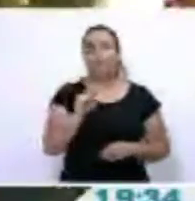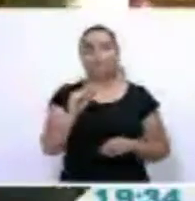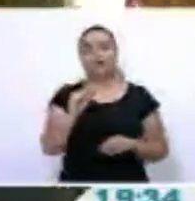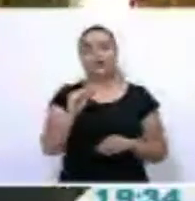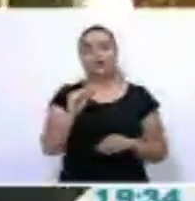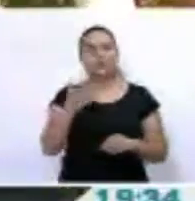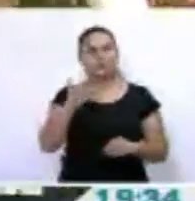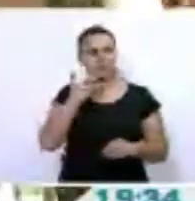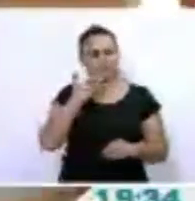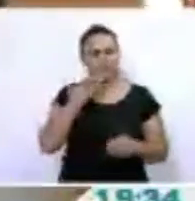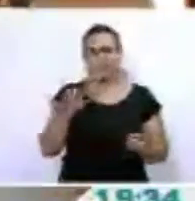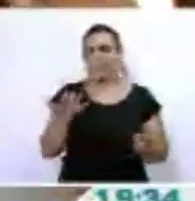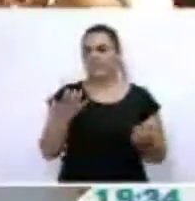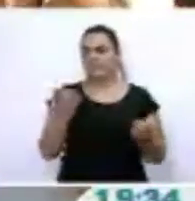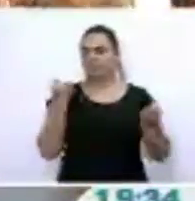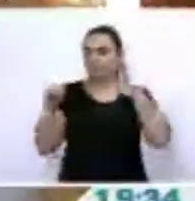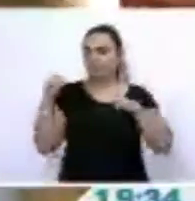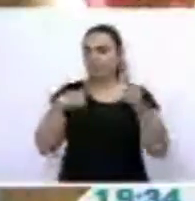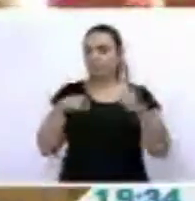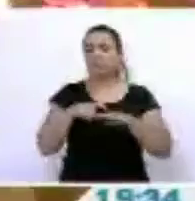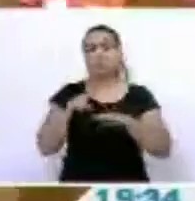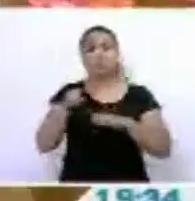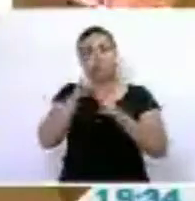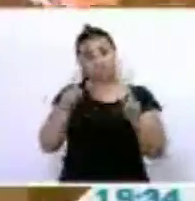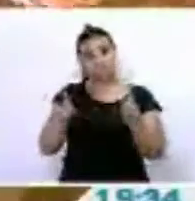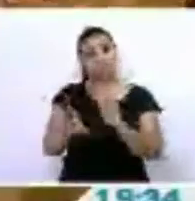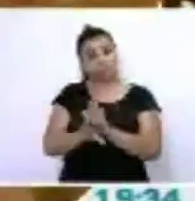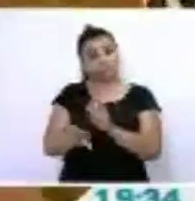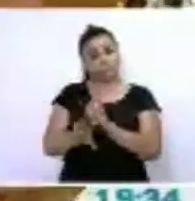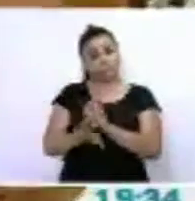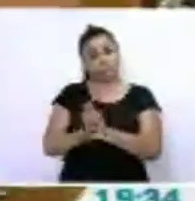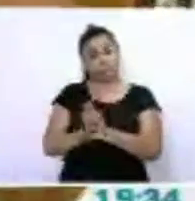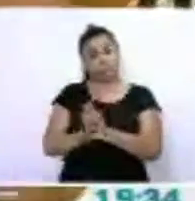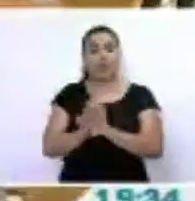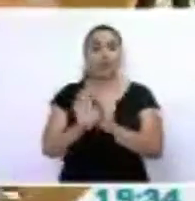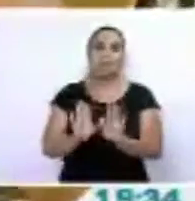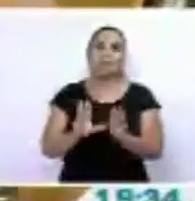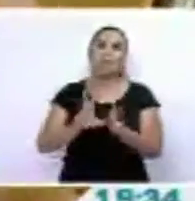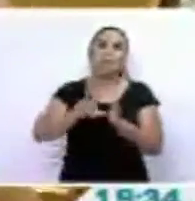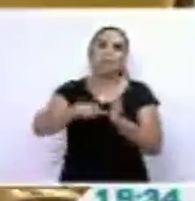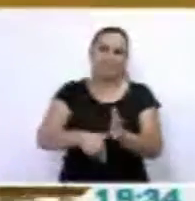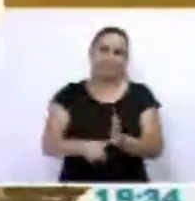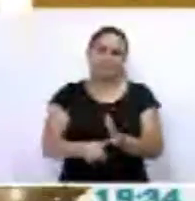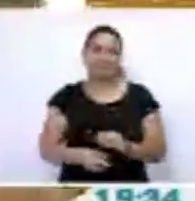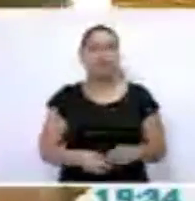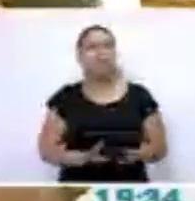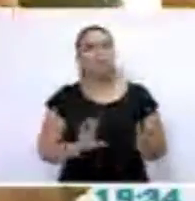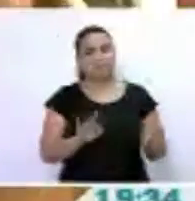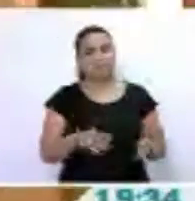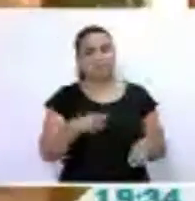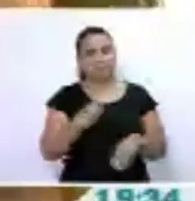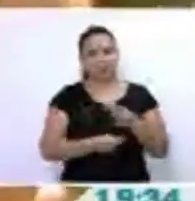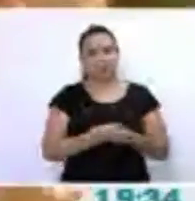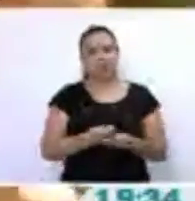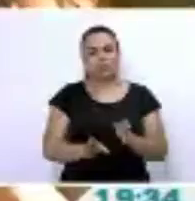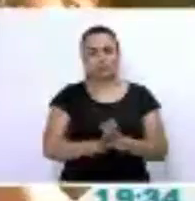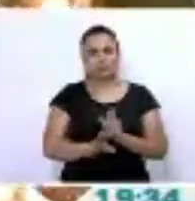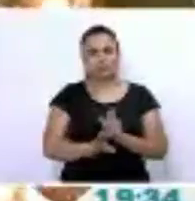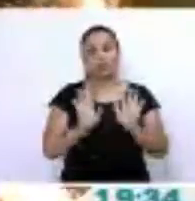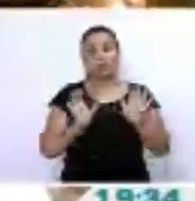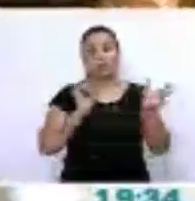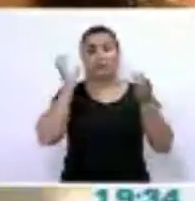actuaciones de todo tipo. Sí. Eso, este año vais a seguir haciéndolo, aunque un poquito más tarde en calendario. Sí, vamos a seguir haciéndolo. En principio, las